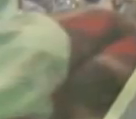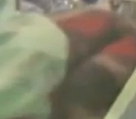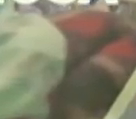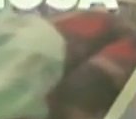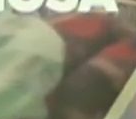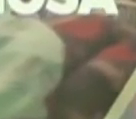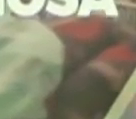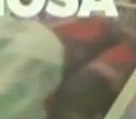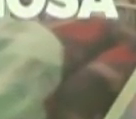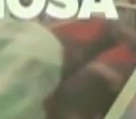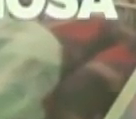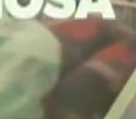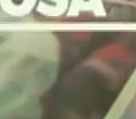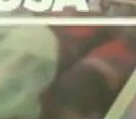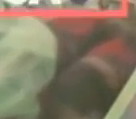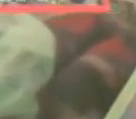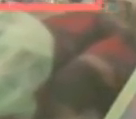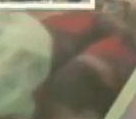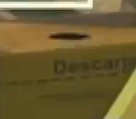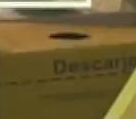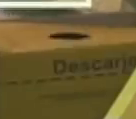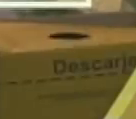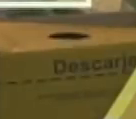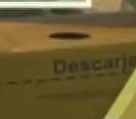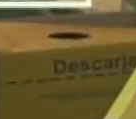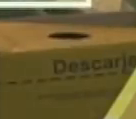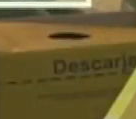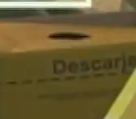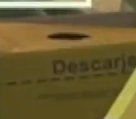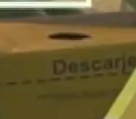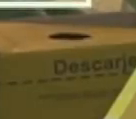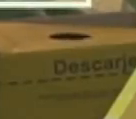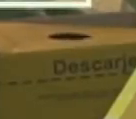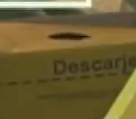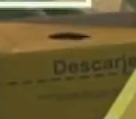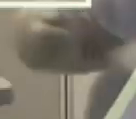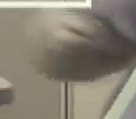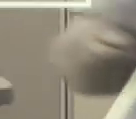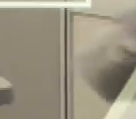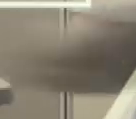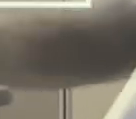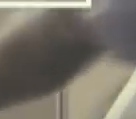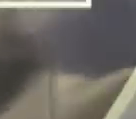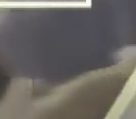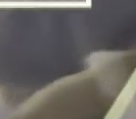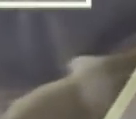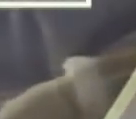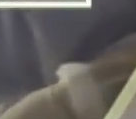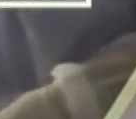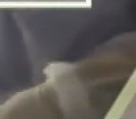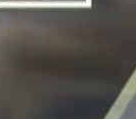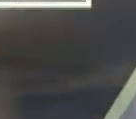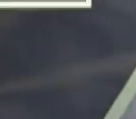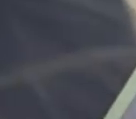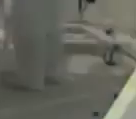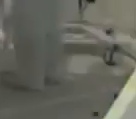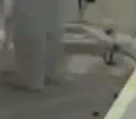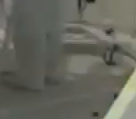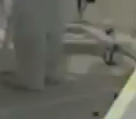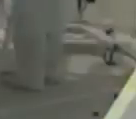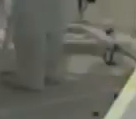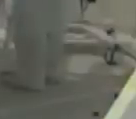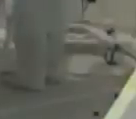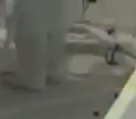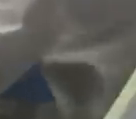entre 1.4 y 2.2 veces más infecciosa que el virus original. Eso ha ocasionado un rebrote tremendo